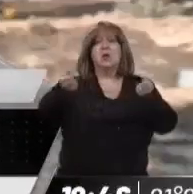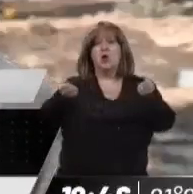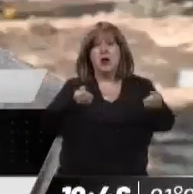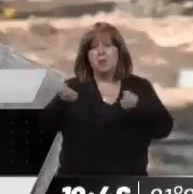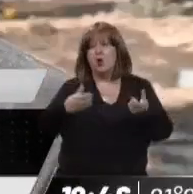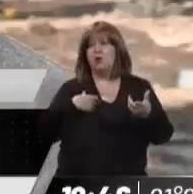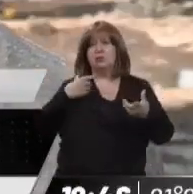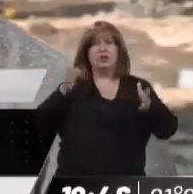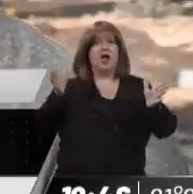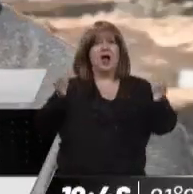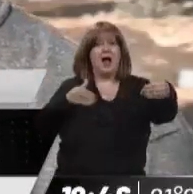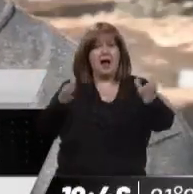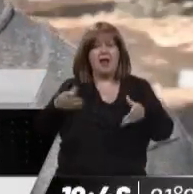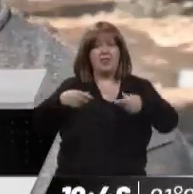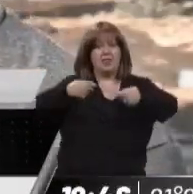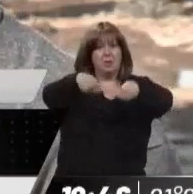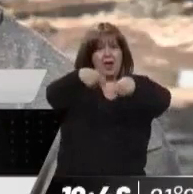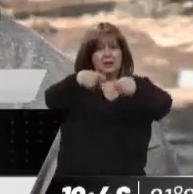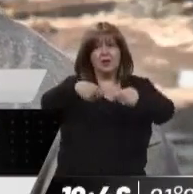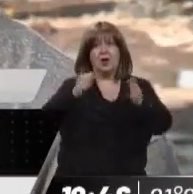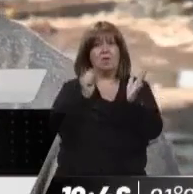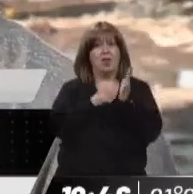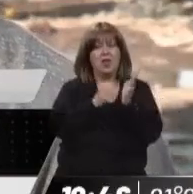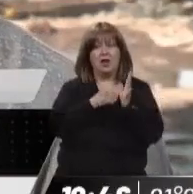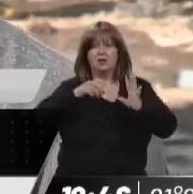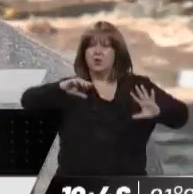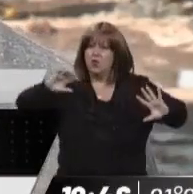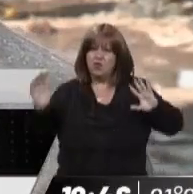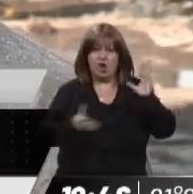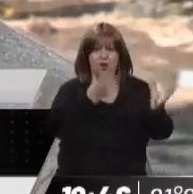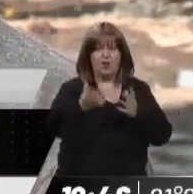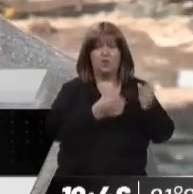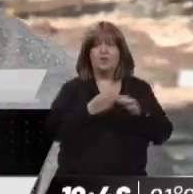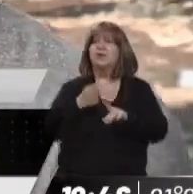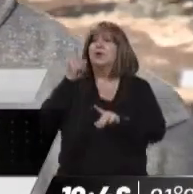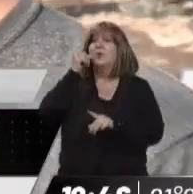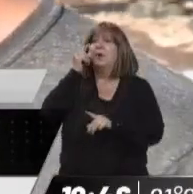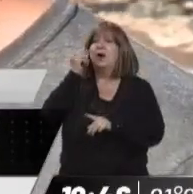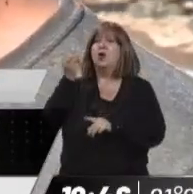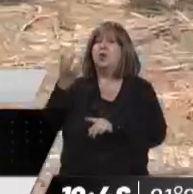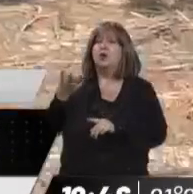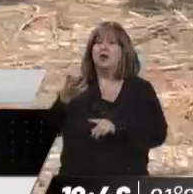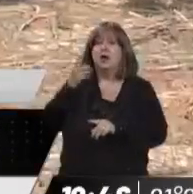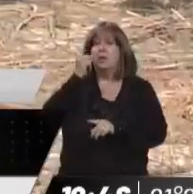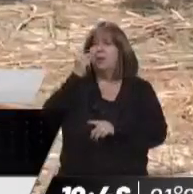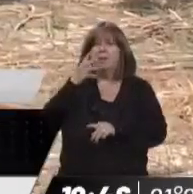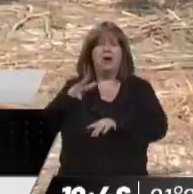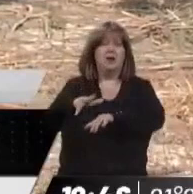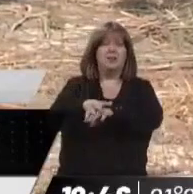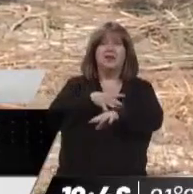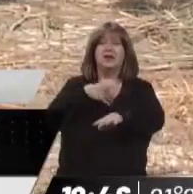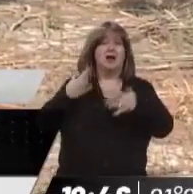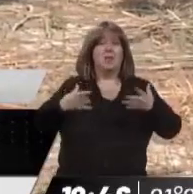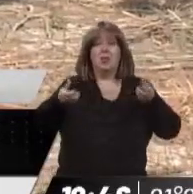y así, bueno, entre otros muchas cosas también que se prendieron fuego. ¿Tu papá sufrió heridas? Sí, unas quemaduras por sacar